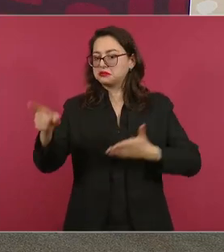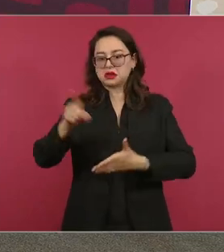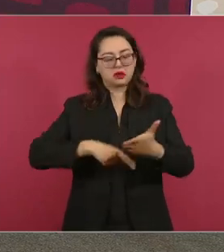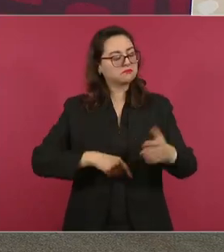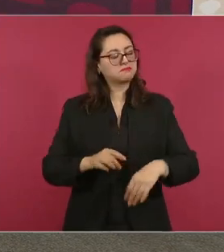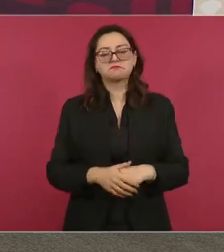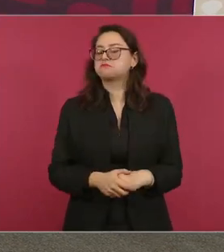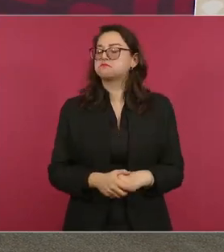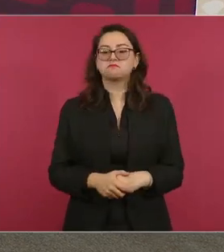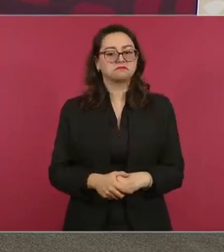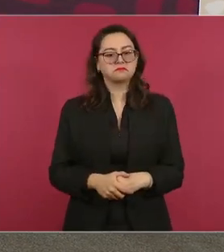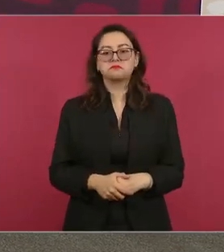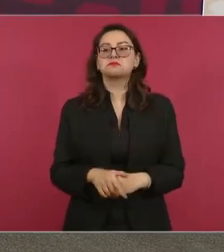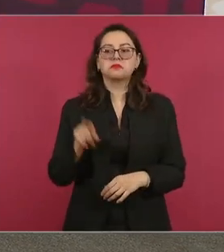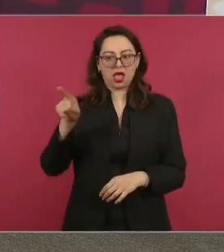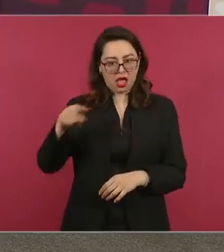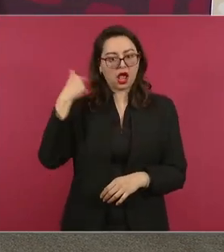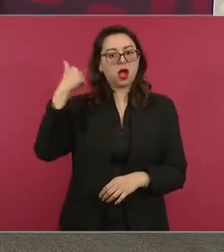en Acapulco,